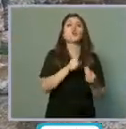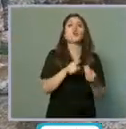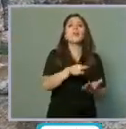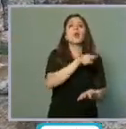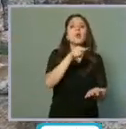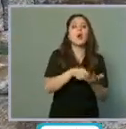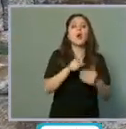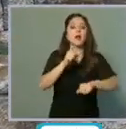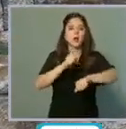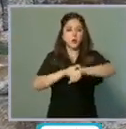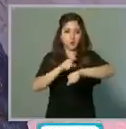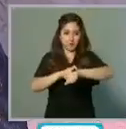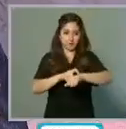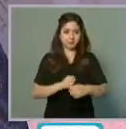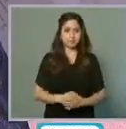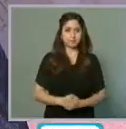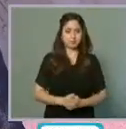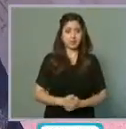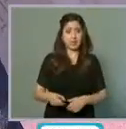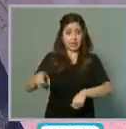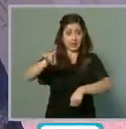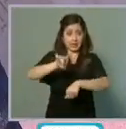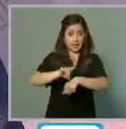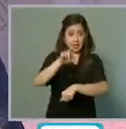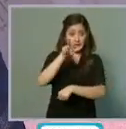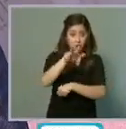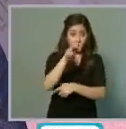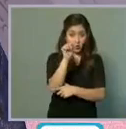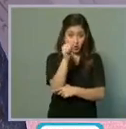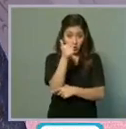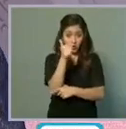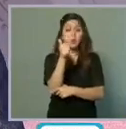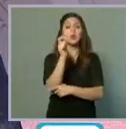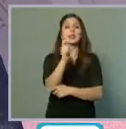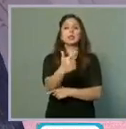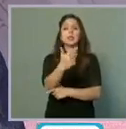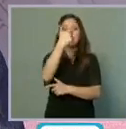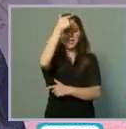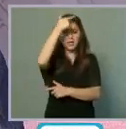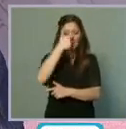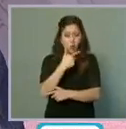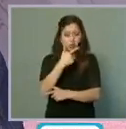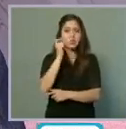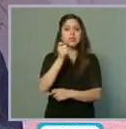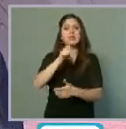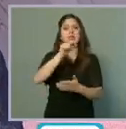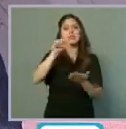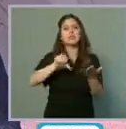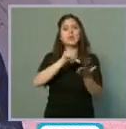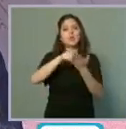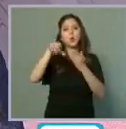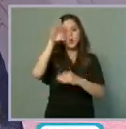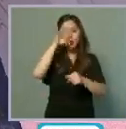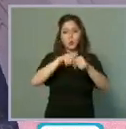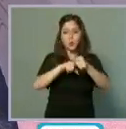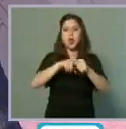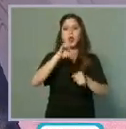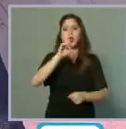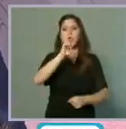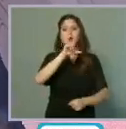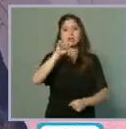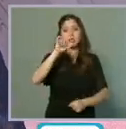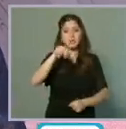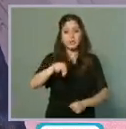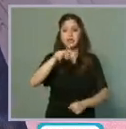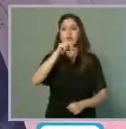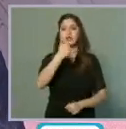qué hora? ¿Cómo Claro está que la sí, cosa? va a ser el día 18 de agosto Ok. a las 7 de la noche en el Centro Cultural Olin Yolistli en la Ciudad de México,